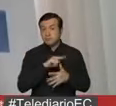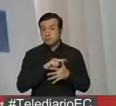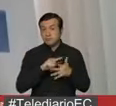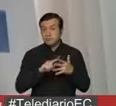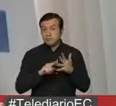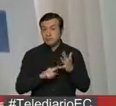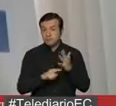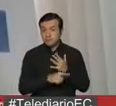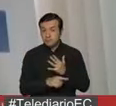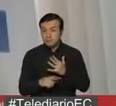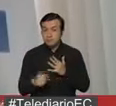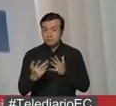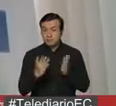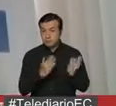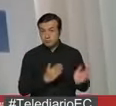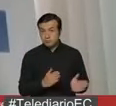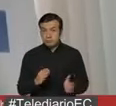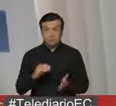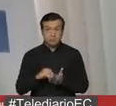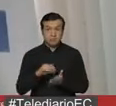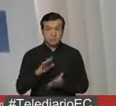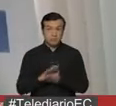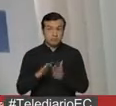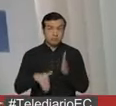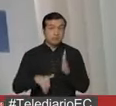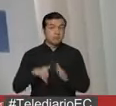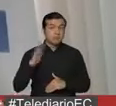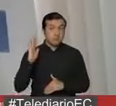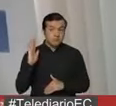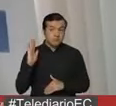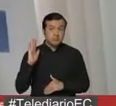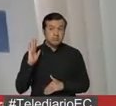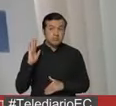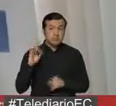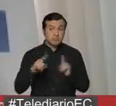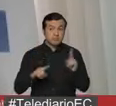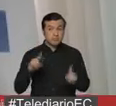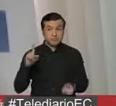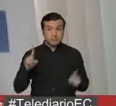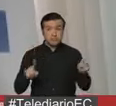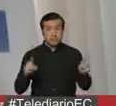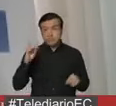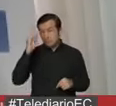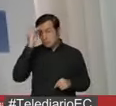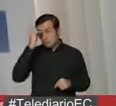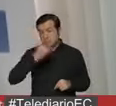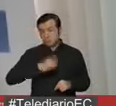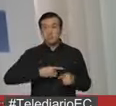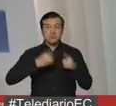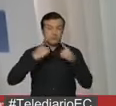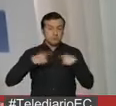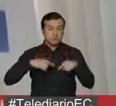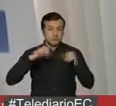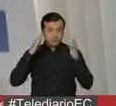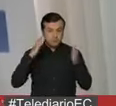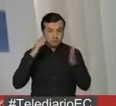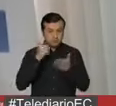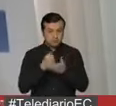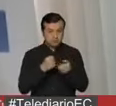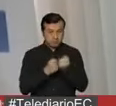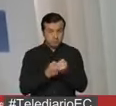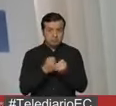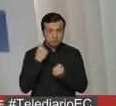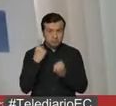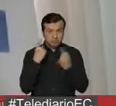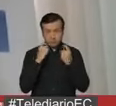nosotros implementemos además varias medidas para poder paliar esta circunstancia.